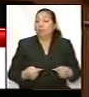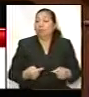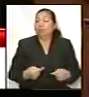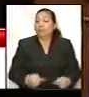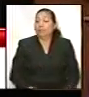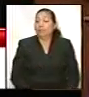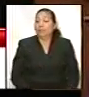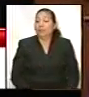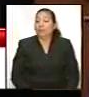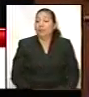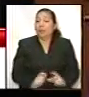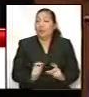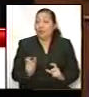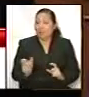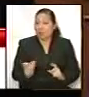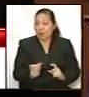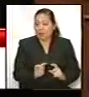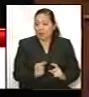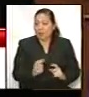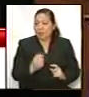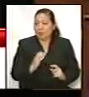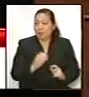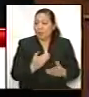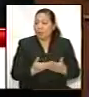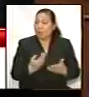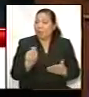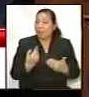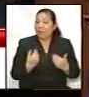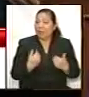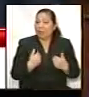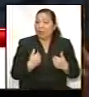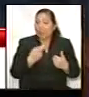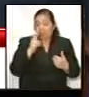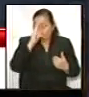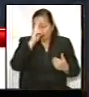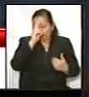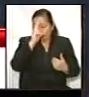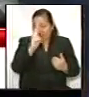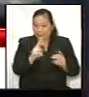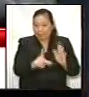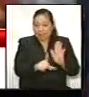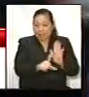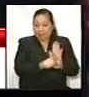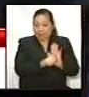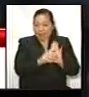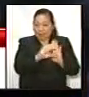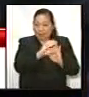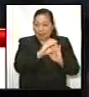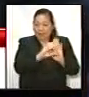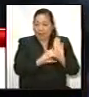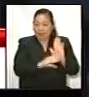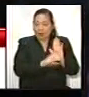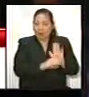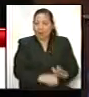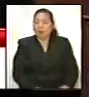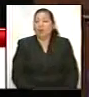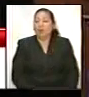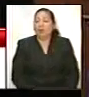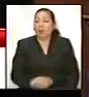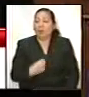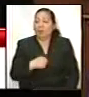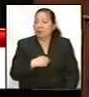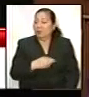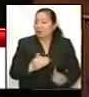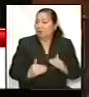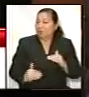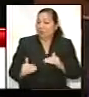presidente, los parlamentarios somos los primeros que tenemos que respetar la ley y la Constitución. Nosotros no estamos por